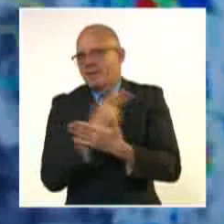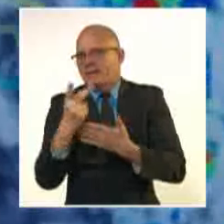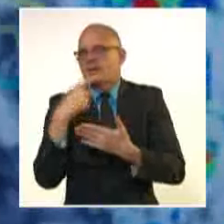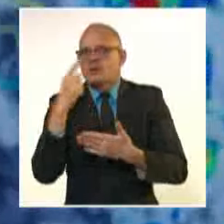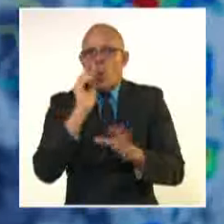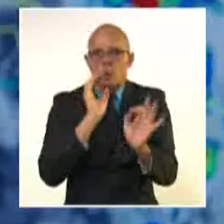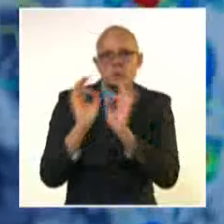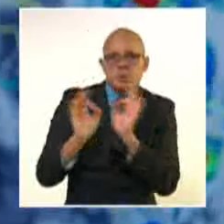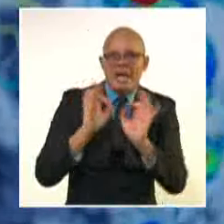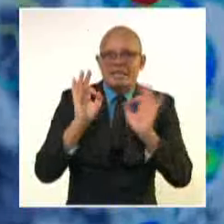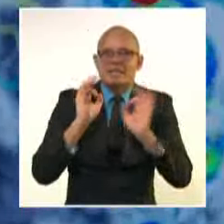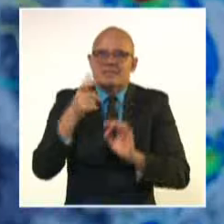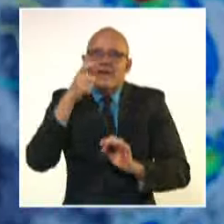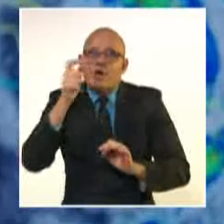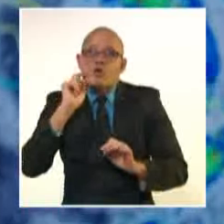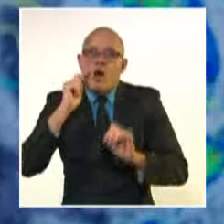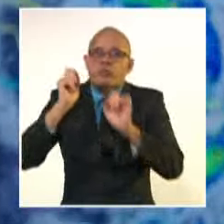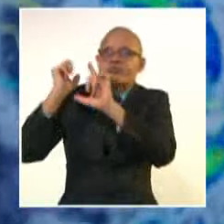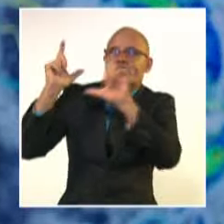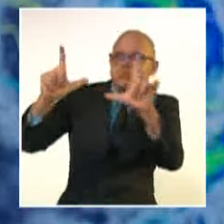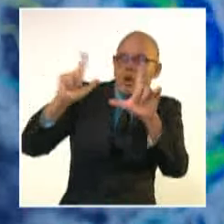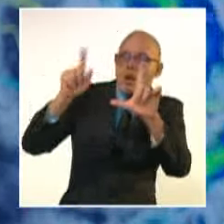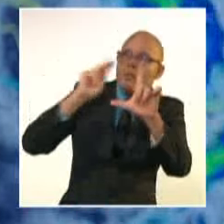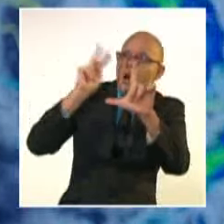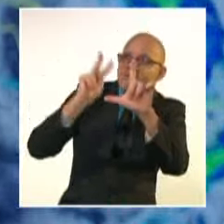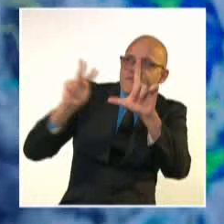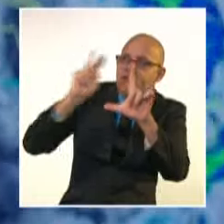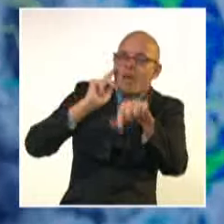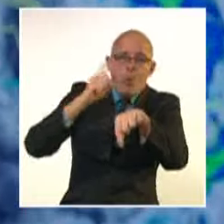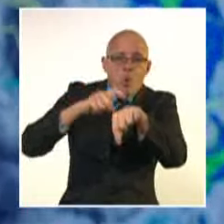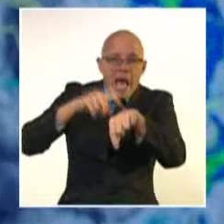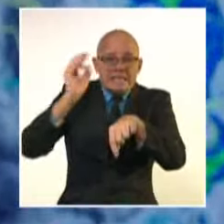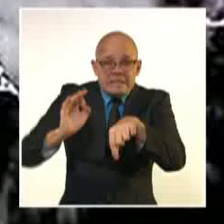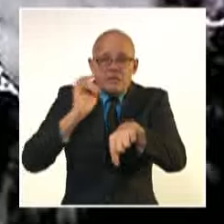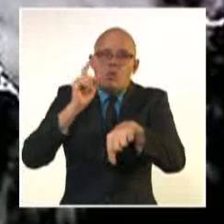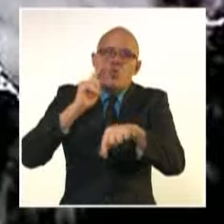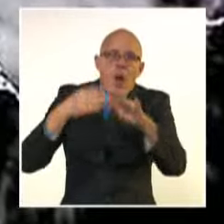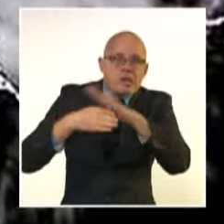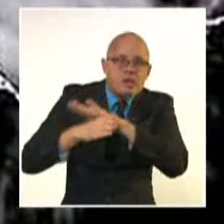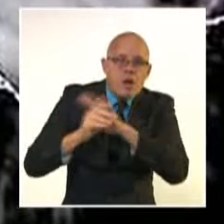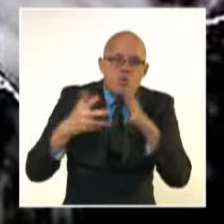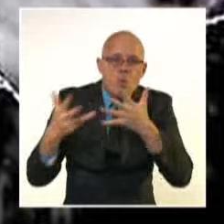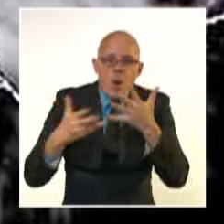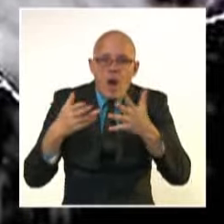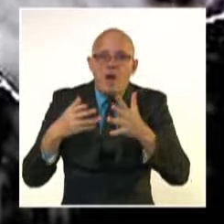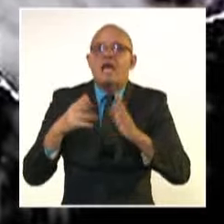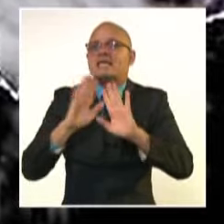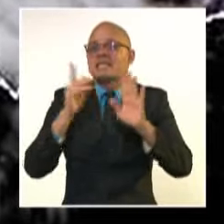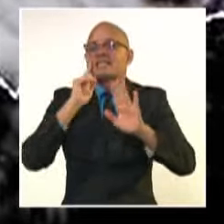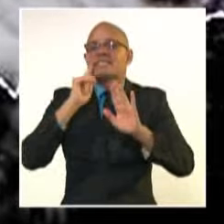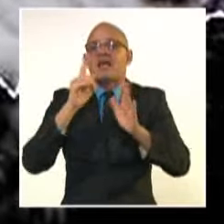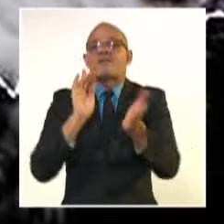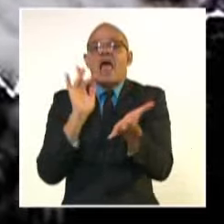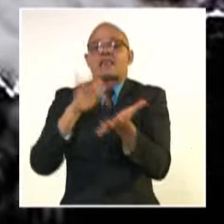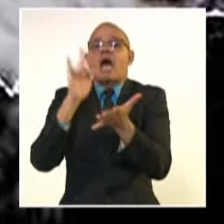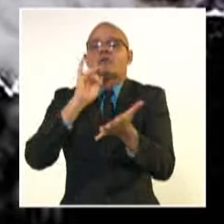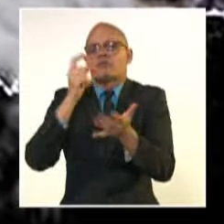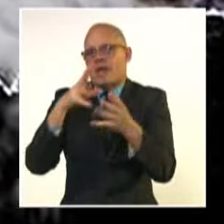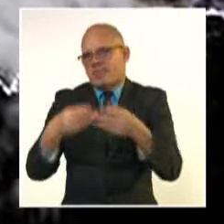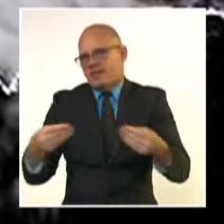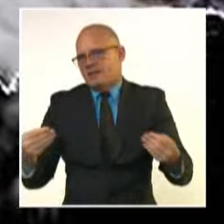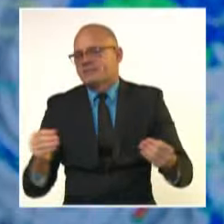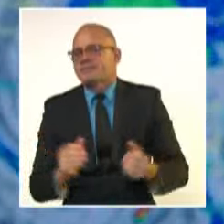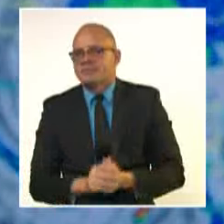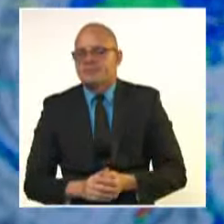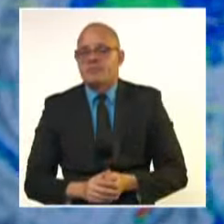del satélite, a la imagen del radar, el momento exacto, la hora exacta en que el huracán entonces toca tierra. En este caso,